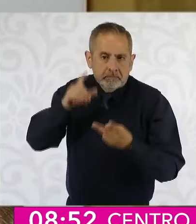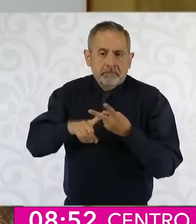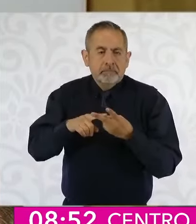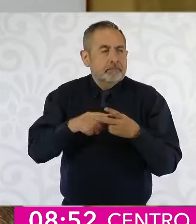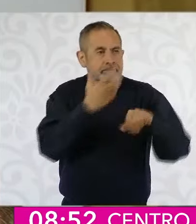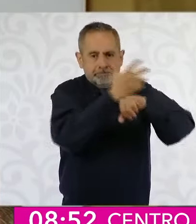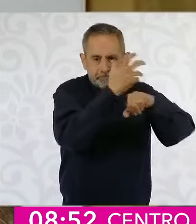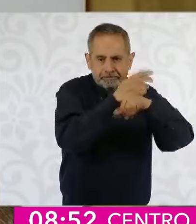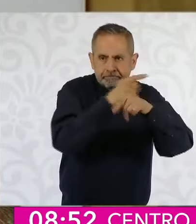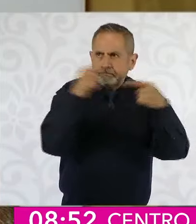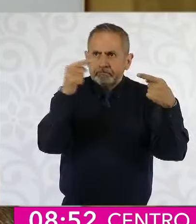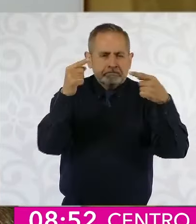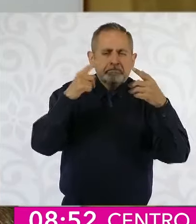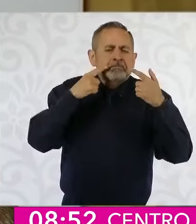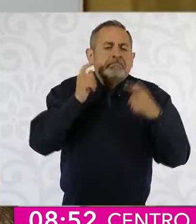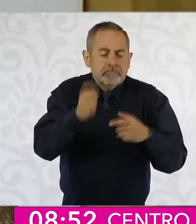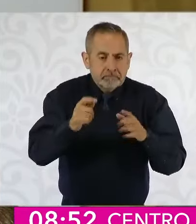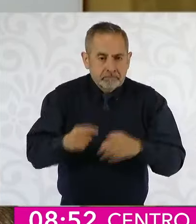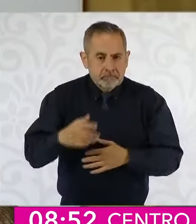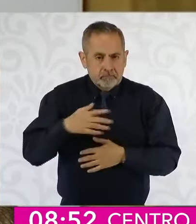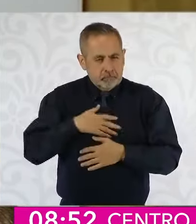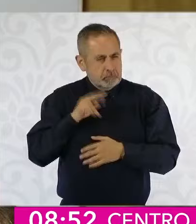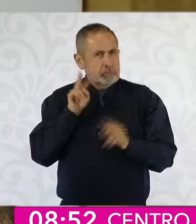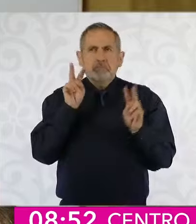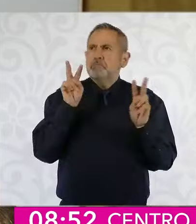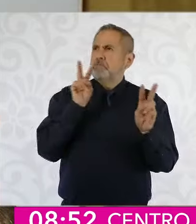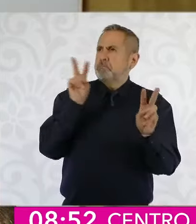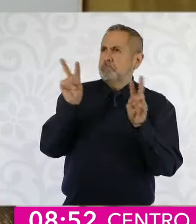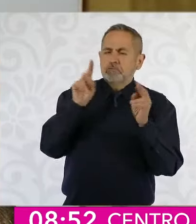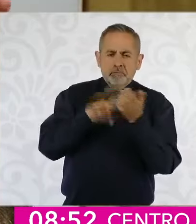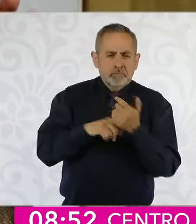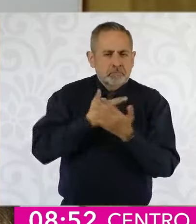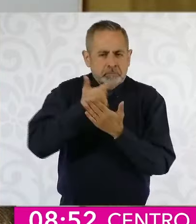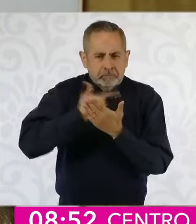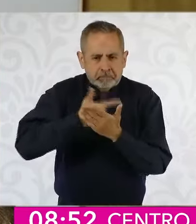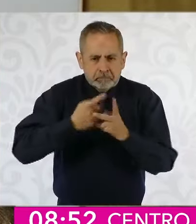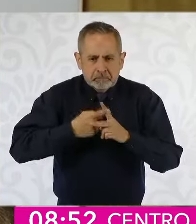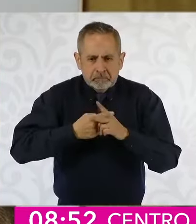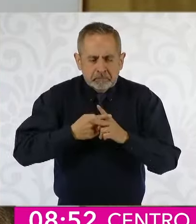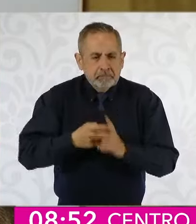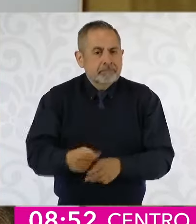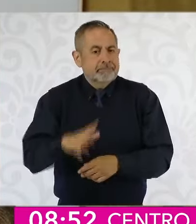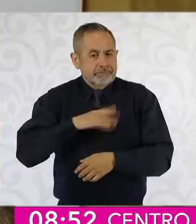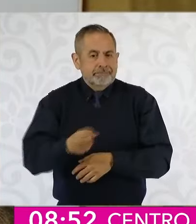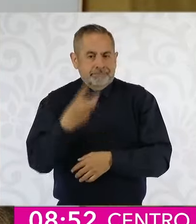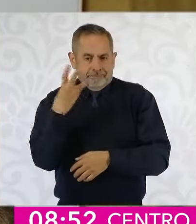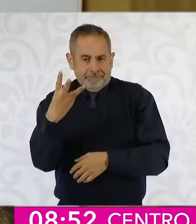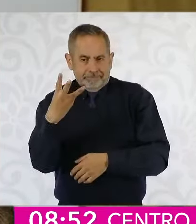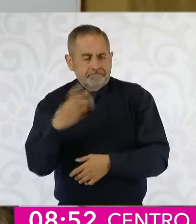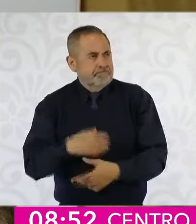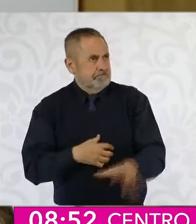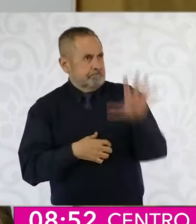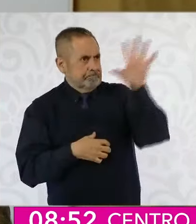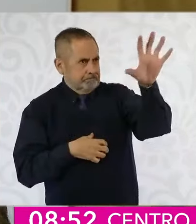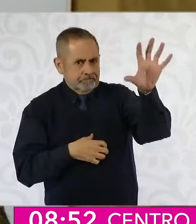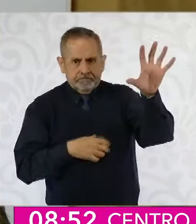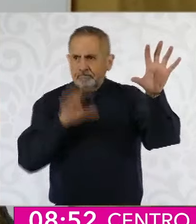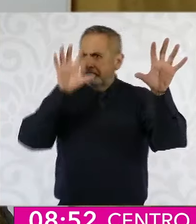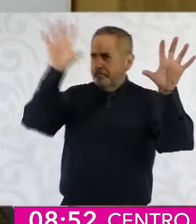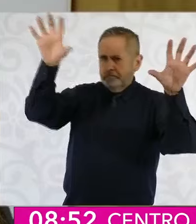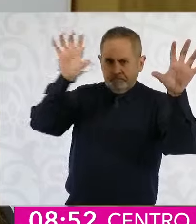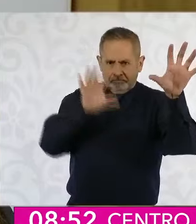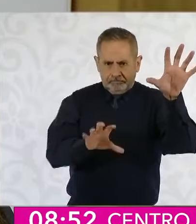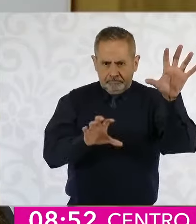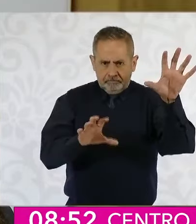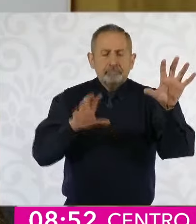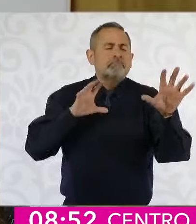con Norteamérica. Y cuando vemos un poquito las estadísticas, vemos tres regiones grandes en donde el comercio